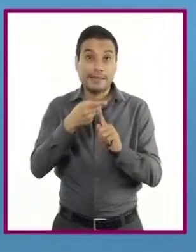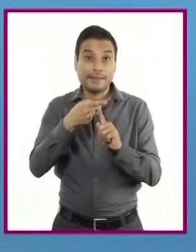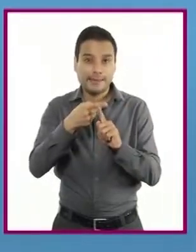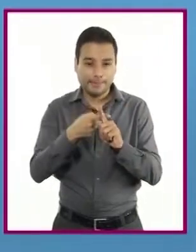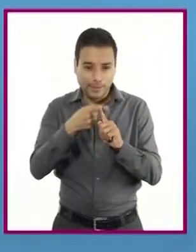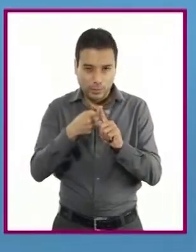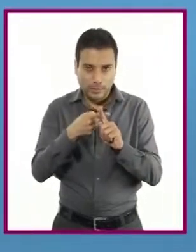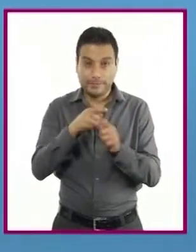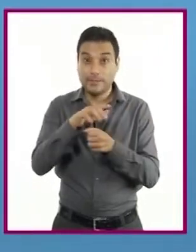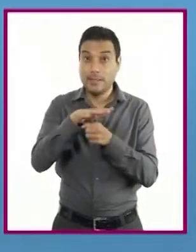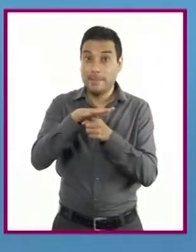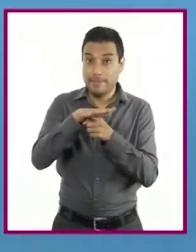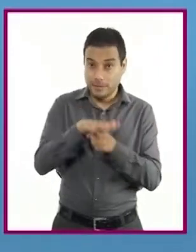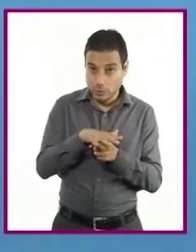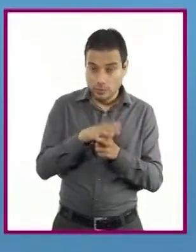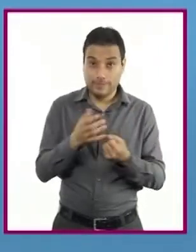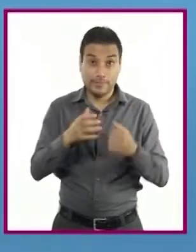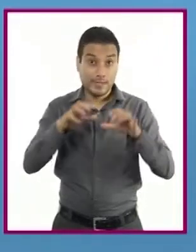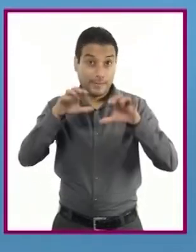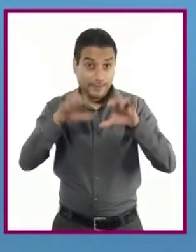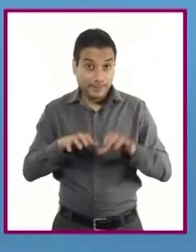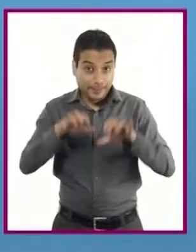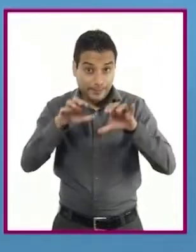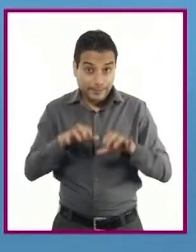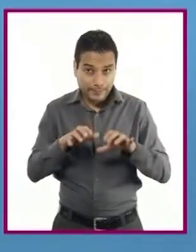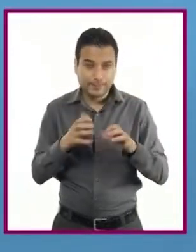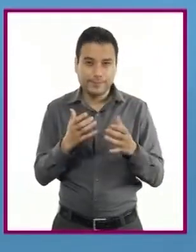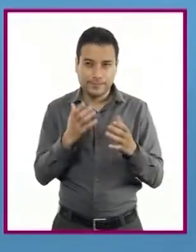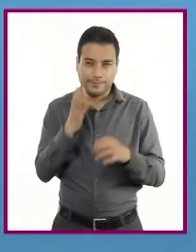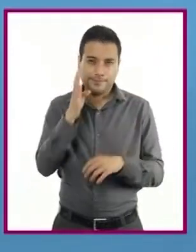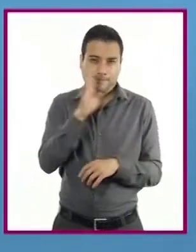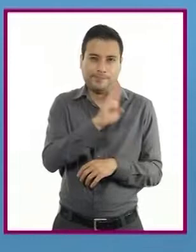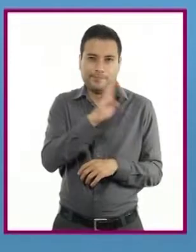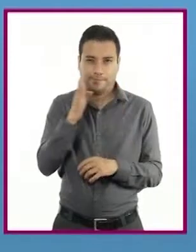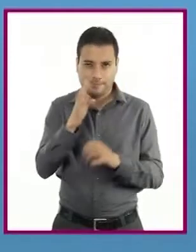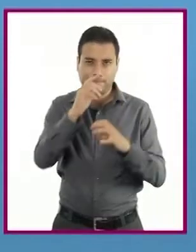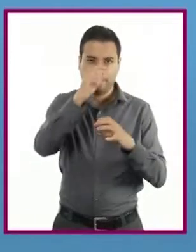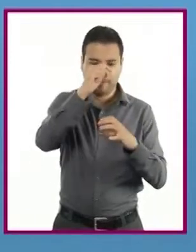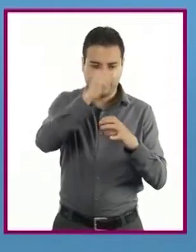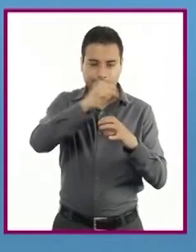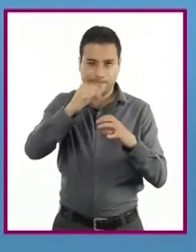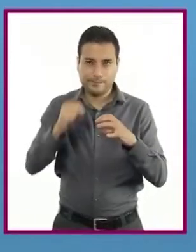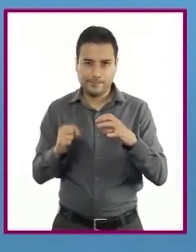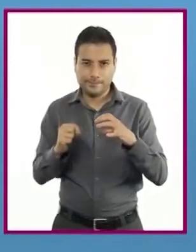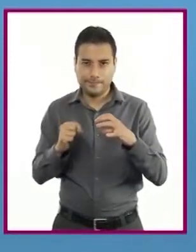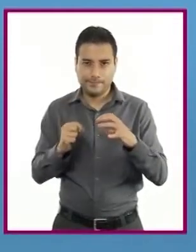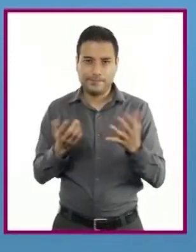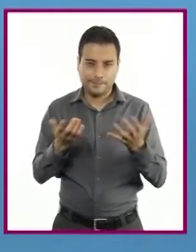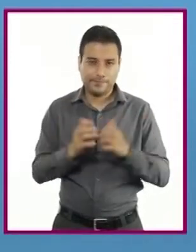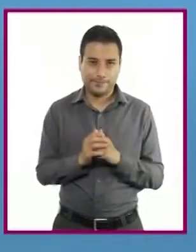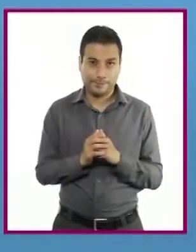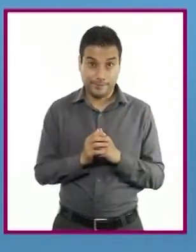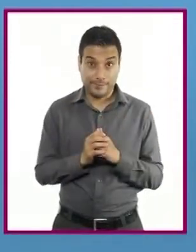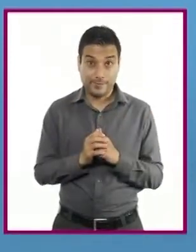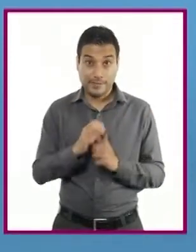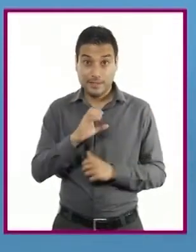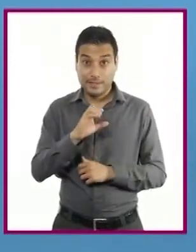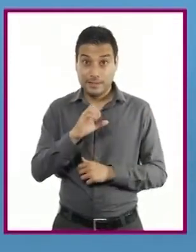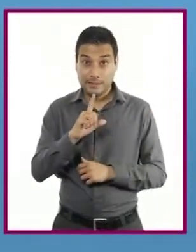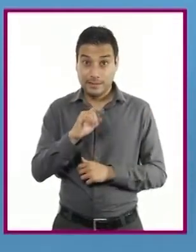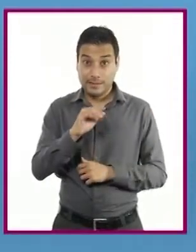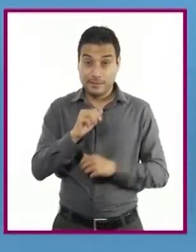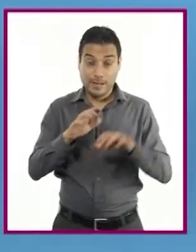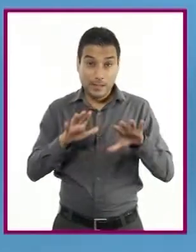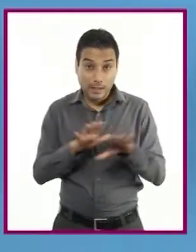presiones y precipitaciones del planeta varían de región en región. Es importante señalar que el cambio climático también se refiere a